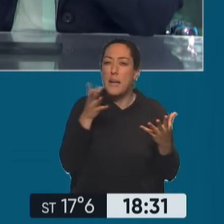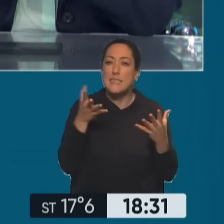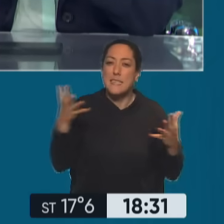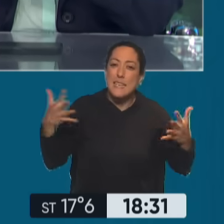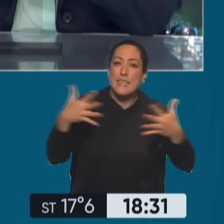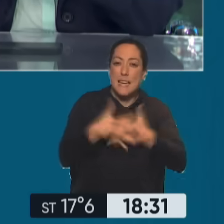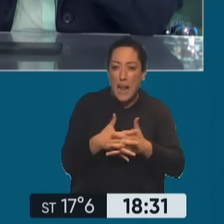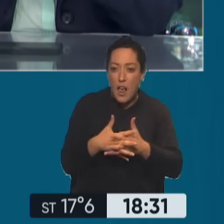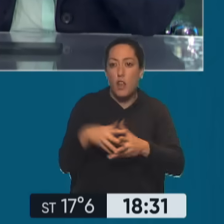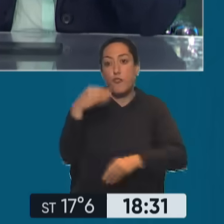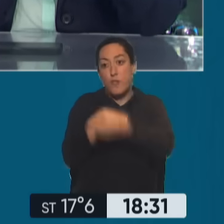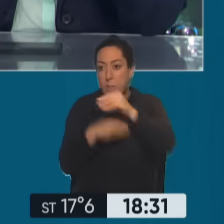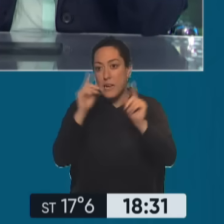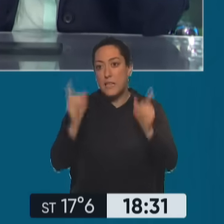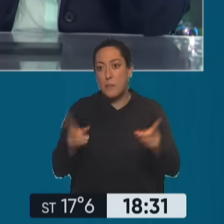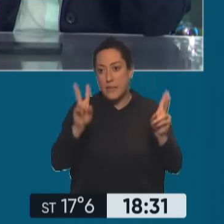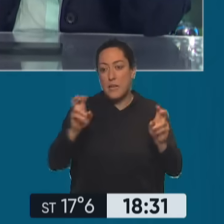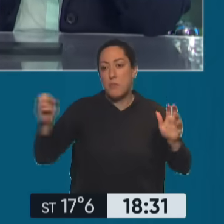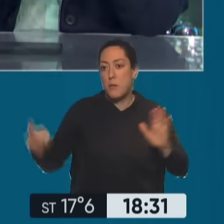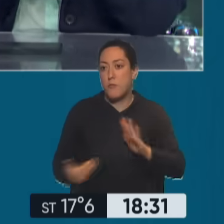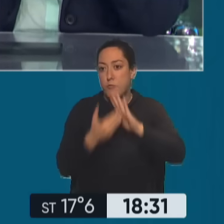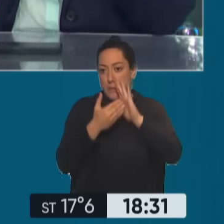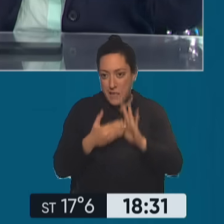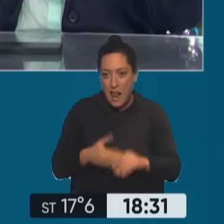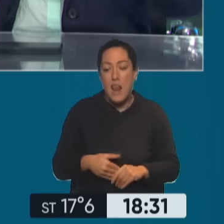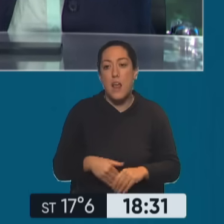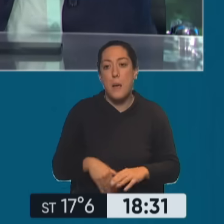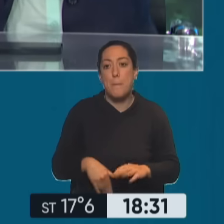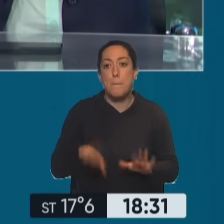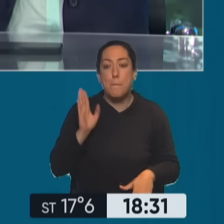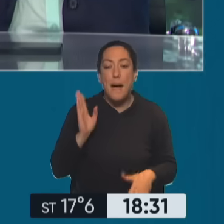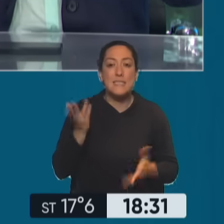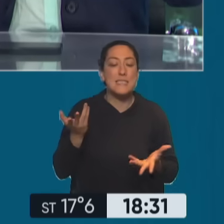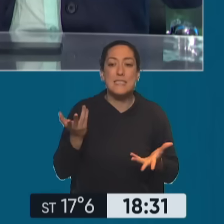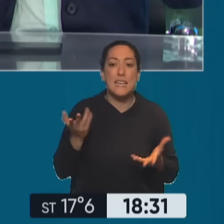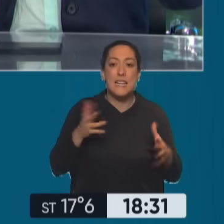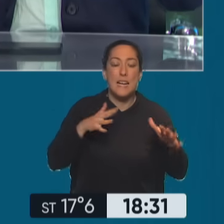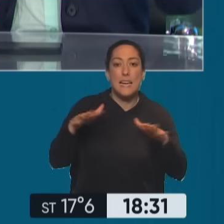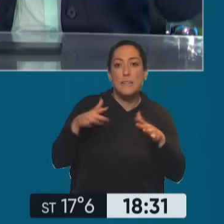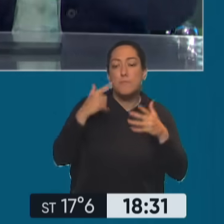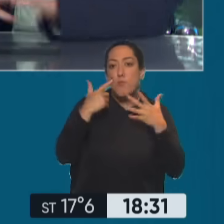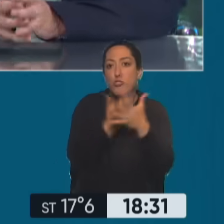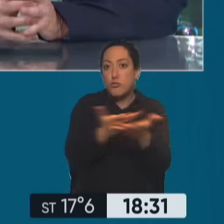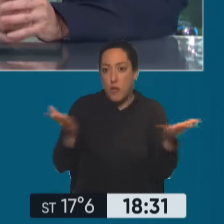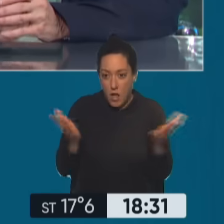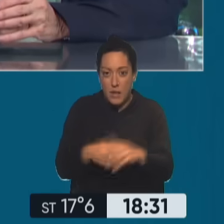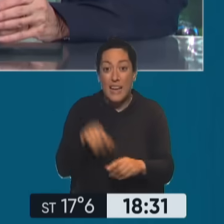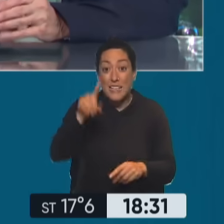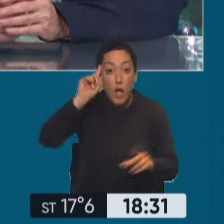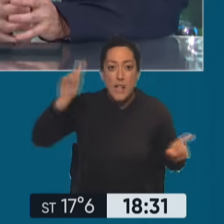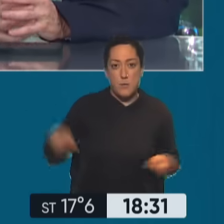La familia también fue una centralidad, tuvo una centralidad muy importante, sobre todo en la puesta en escena, ¿no? Digamos, sí, eso no fue